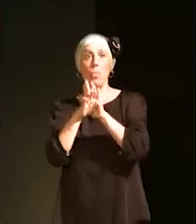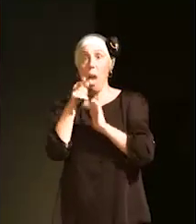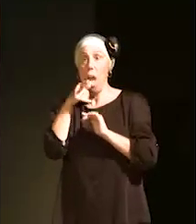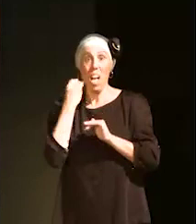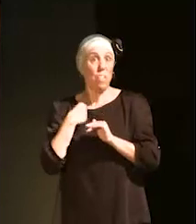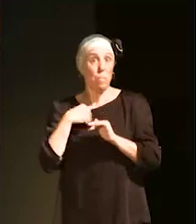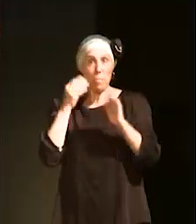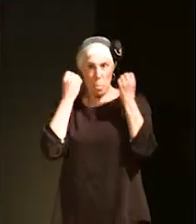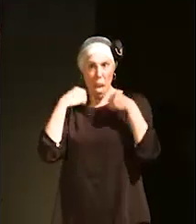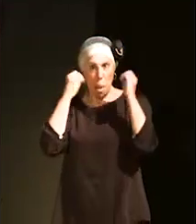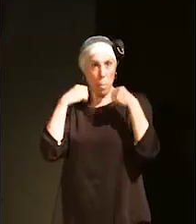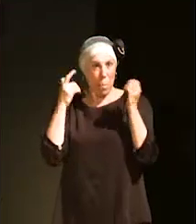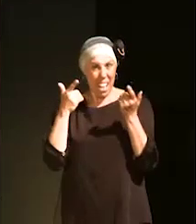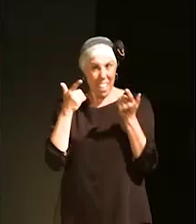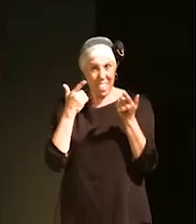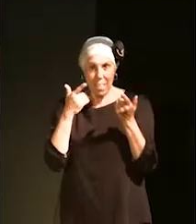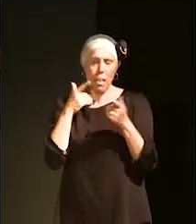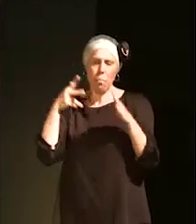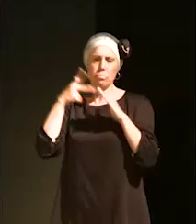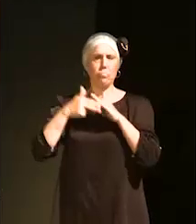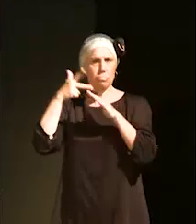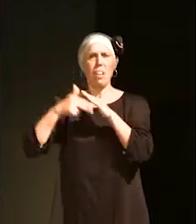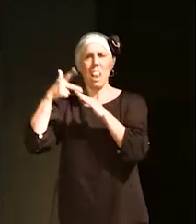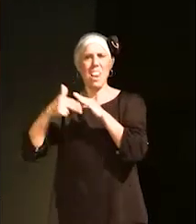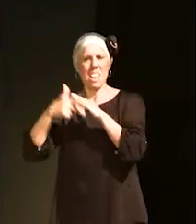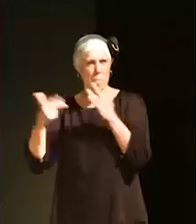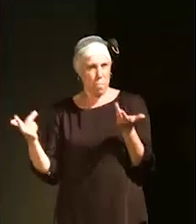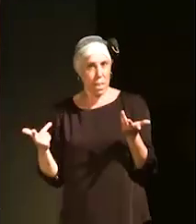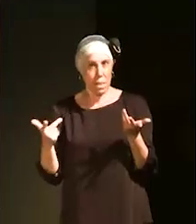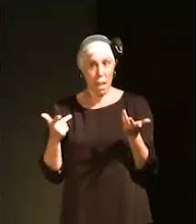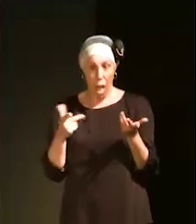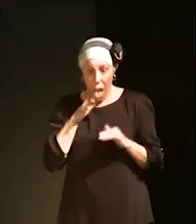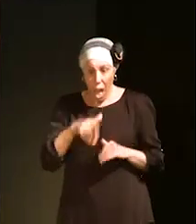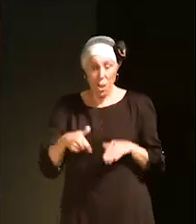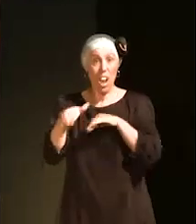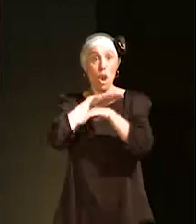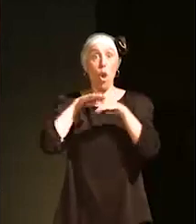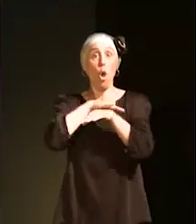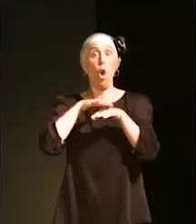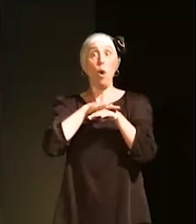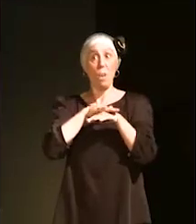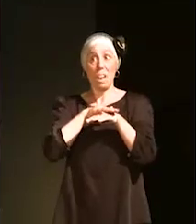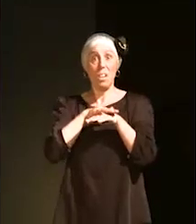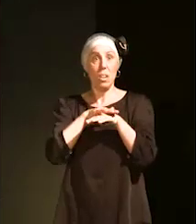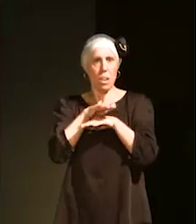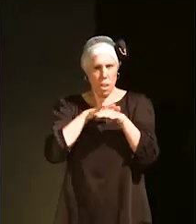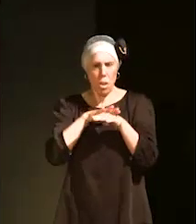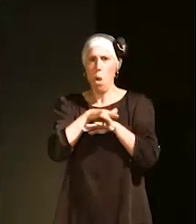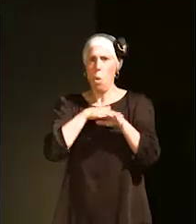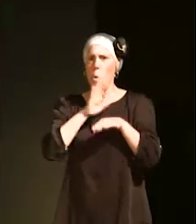jóvenes que acuden a las escuelas de arte si hemos tenido un estado que se ha cometido